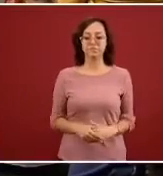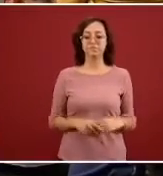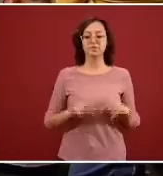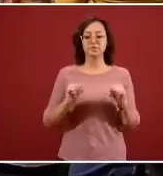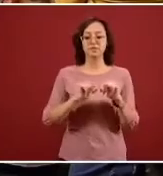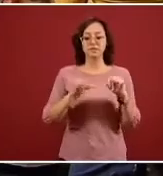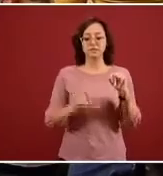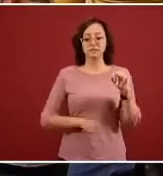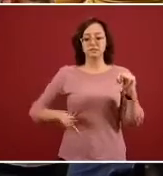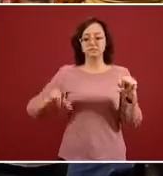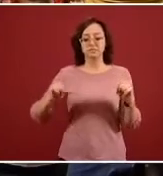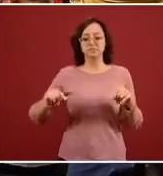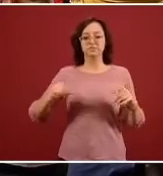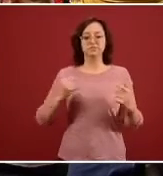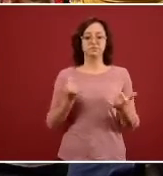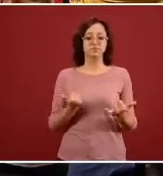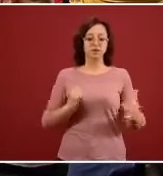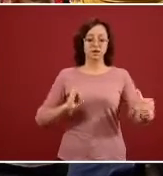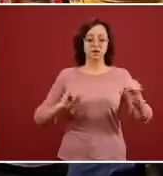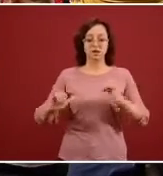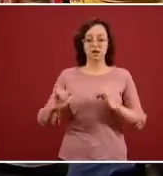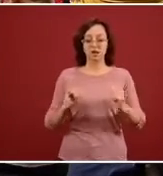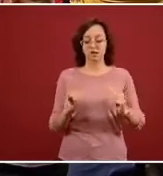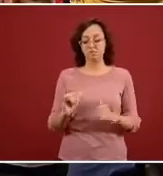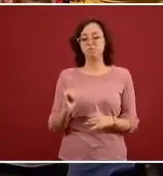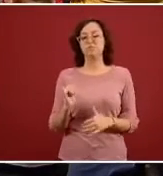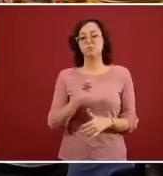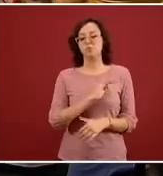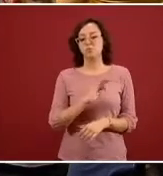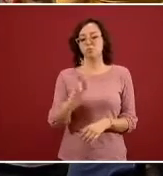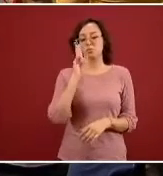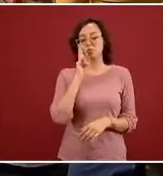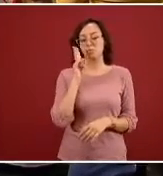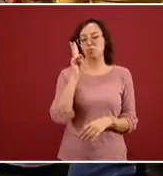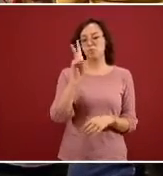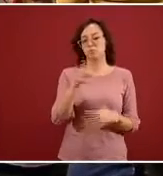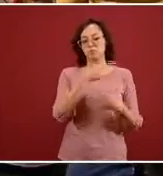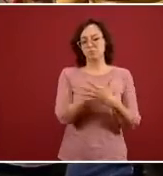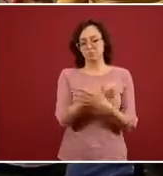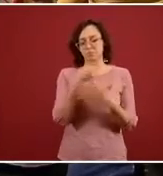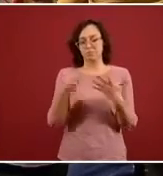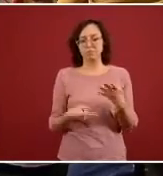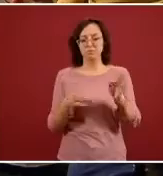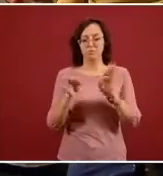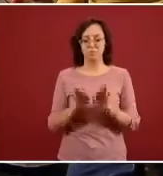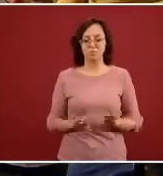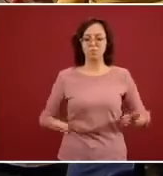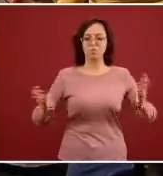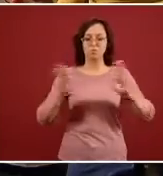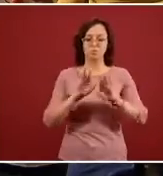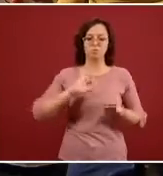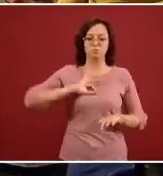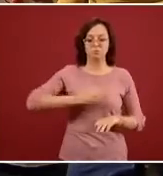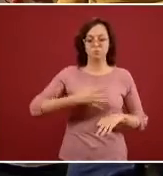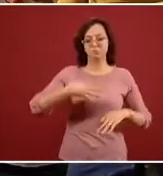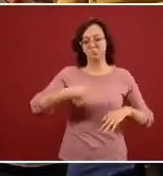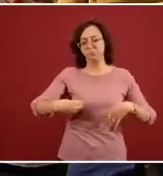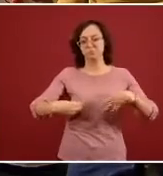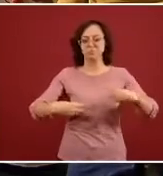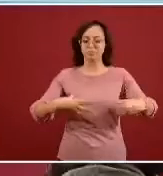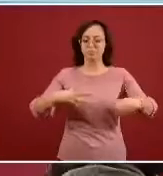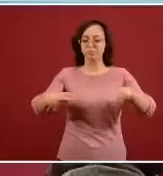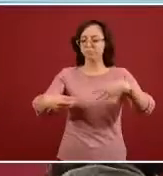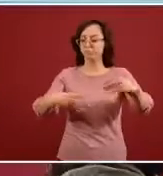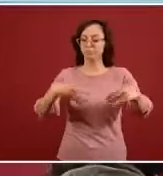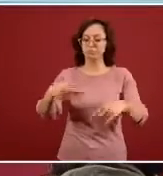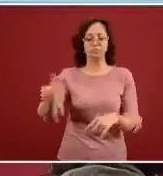nacional vemos algunos elementos de importancia que son parte del progreso de esta epidemia. Como hemos dicho en